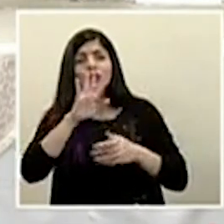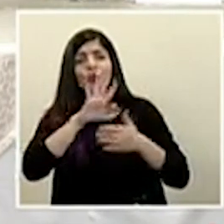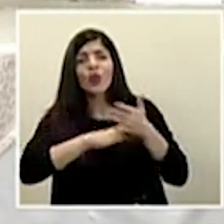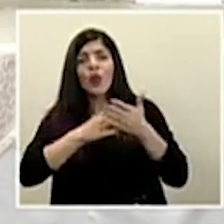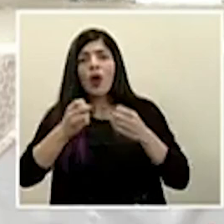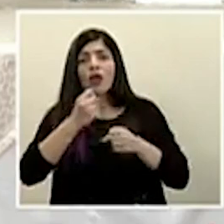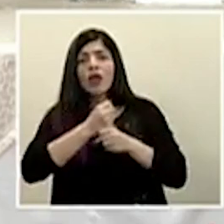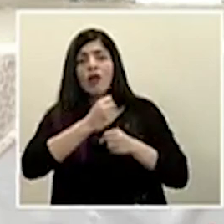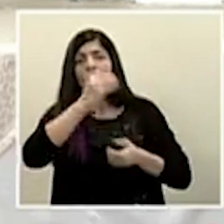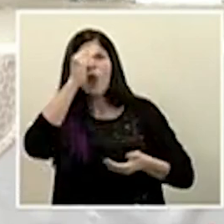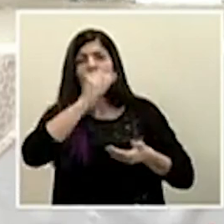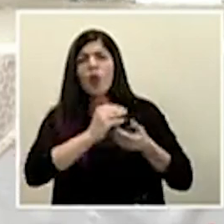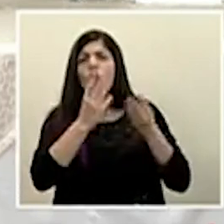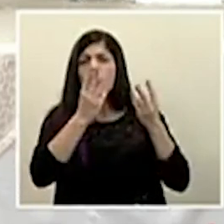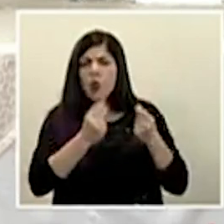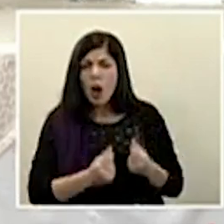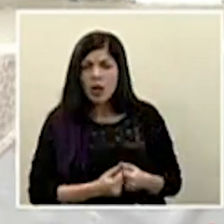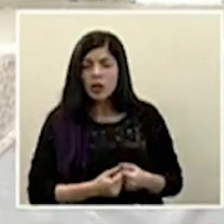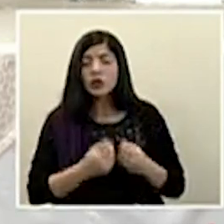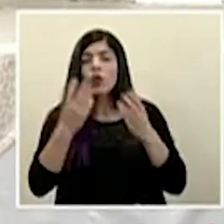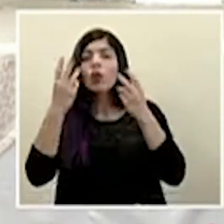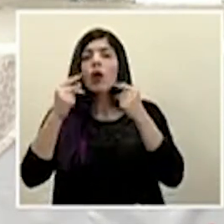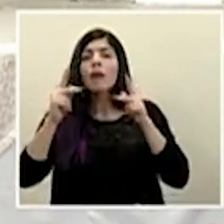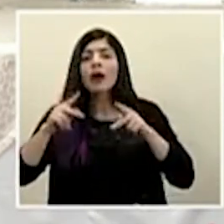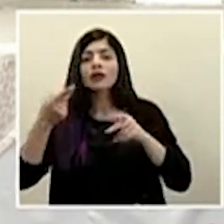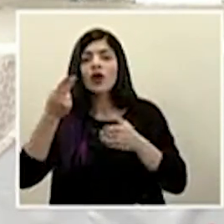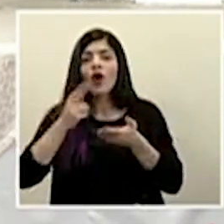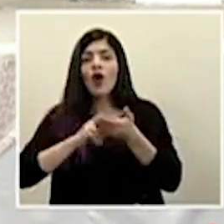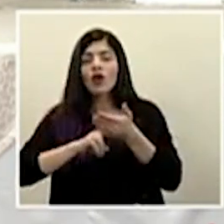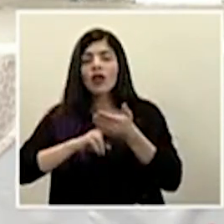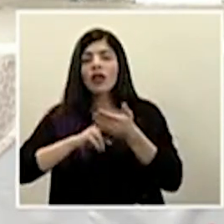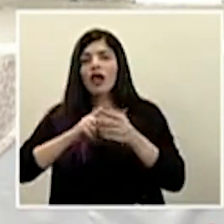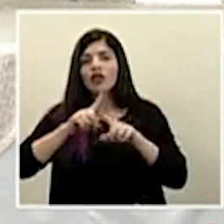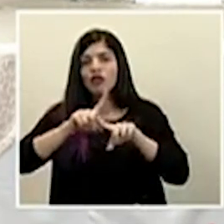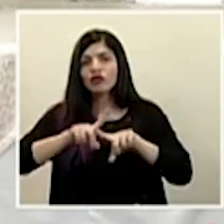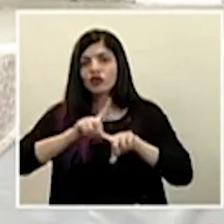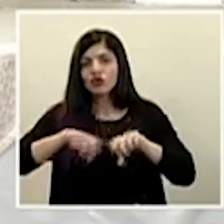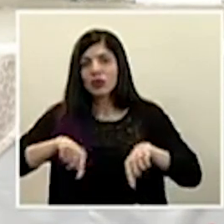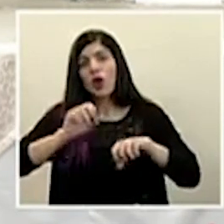jornada laboral, suspensión de los contratos o despido, o el